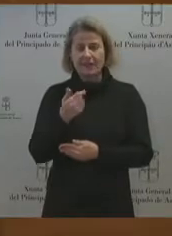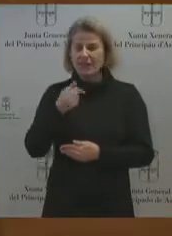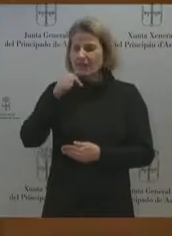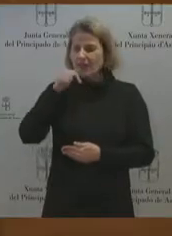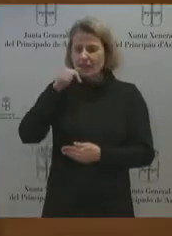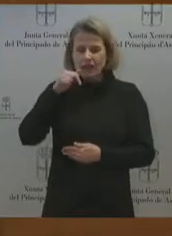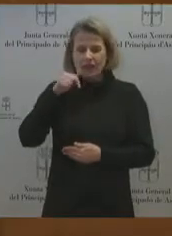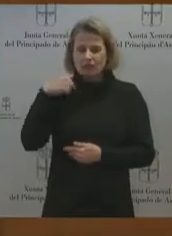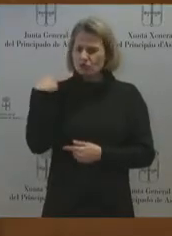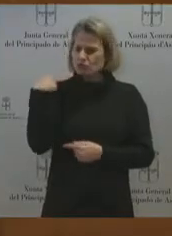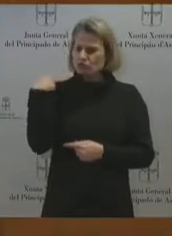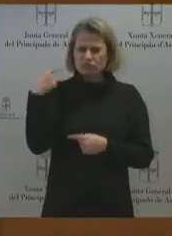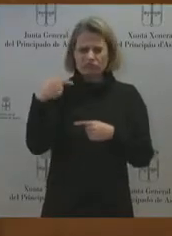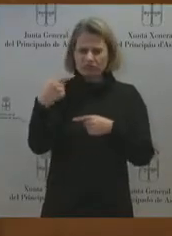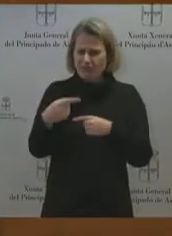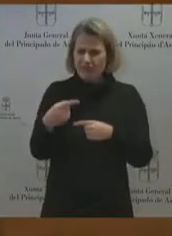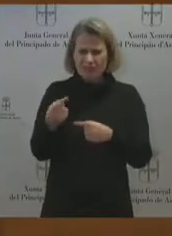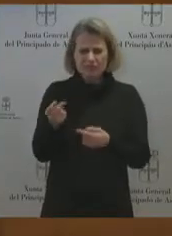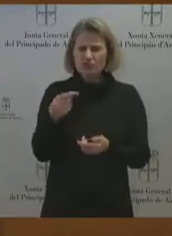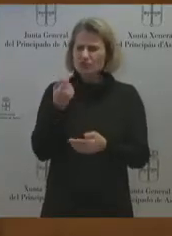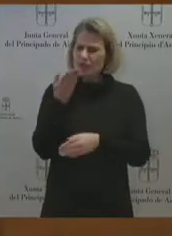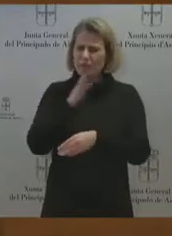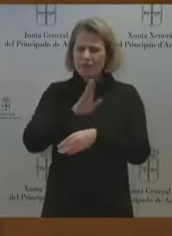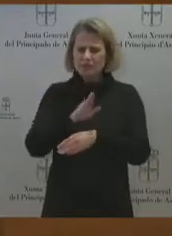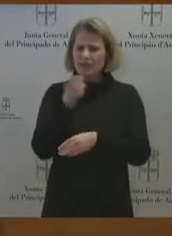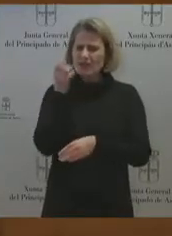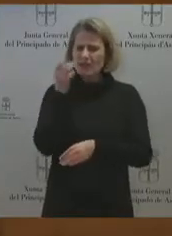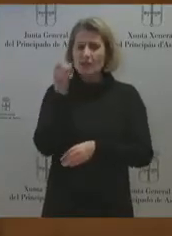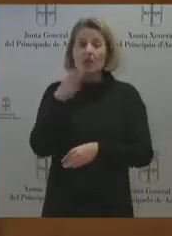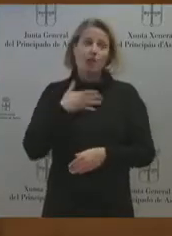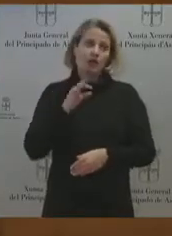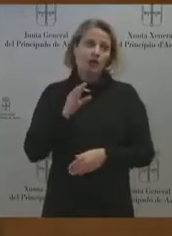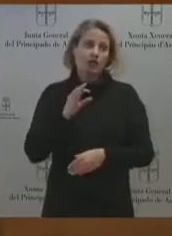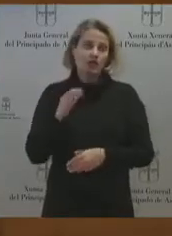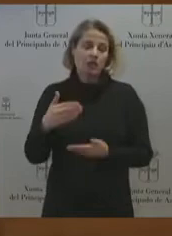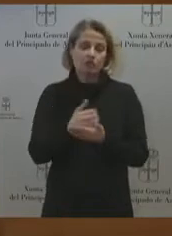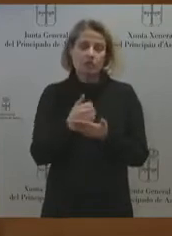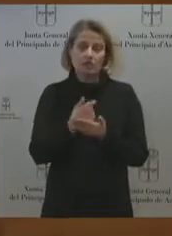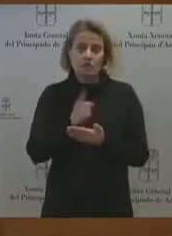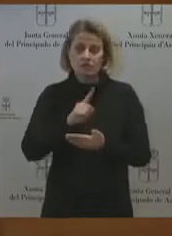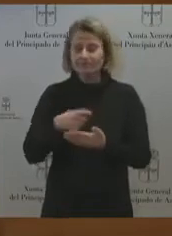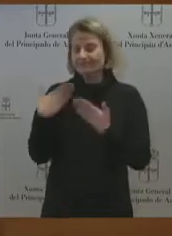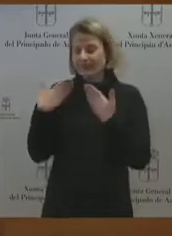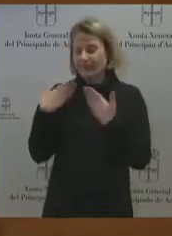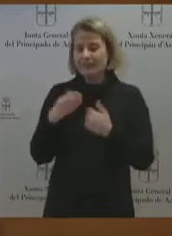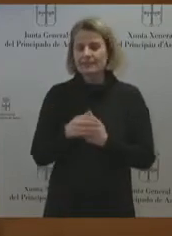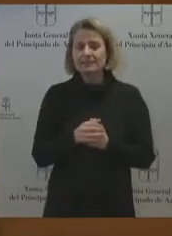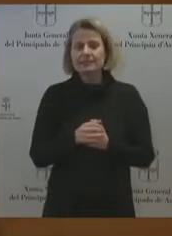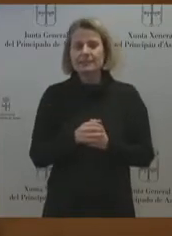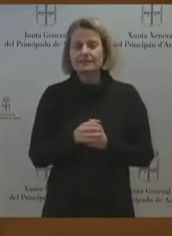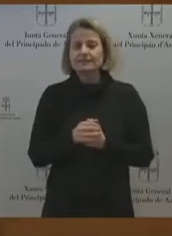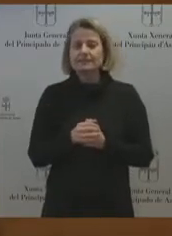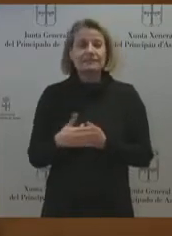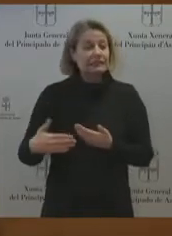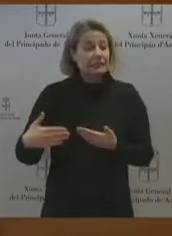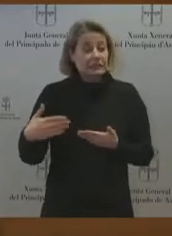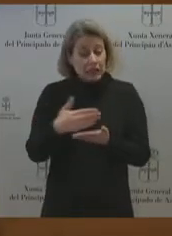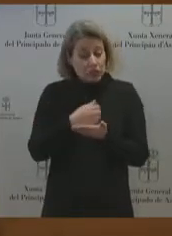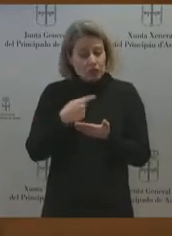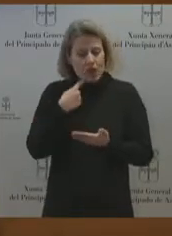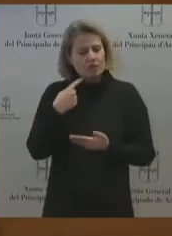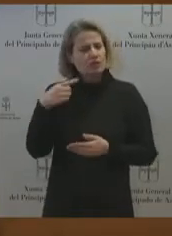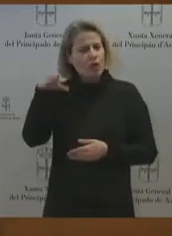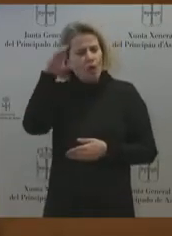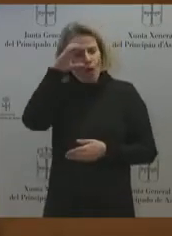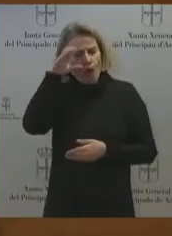decir que a lo mejor no las he escuchado todas. Muchísimas gracias. De todas las intervenciones que yo le he escuchado, señor consejero, sin duda alguna, esta